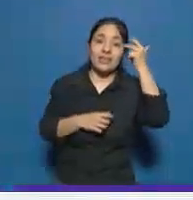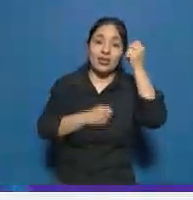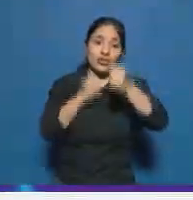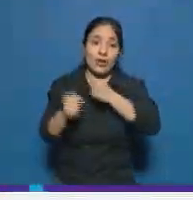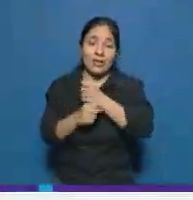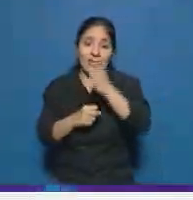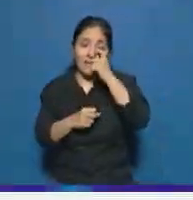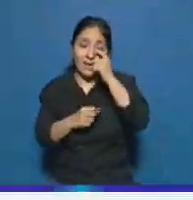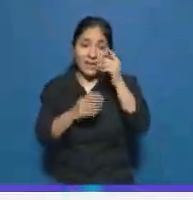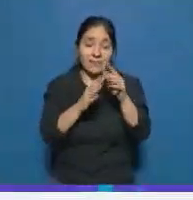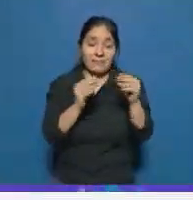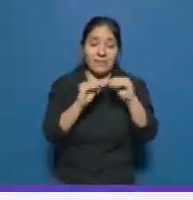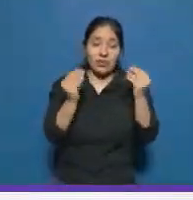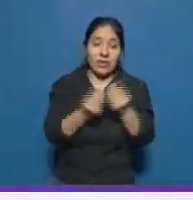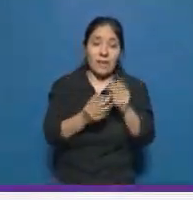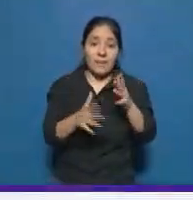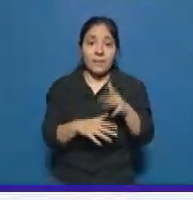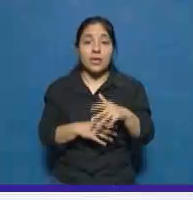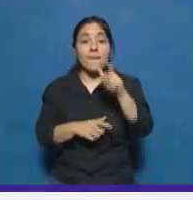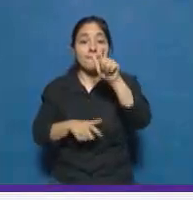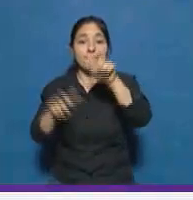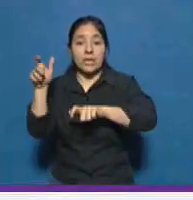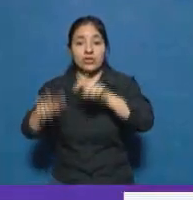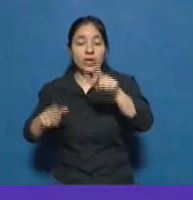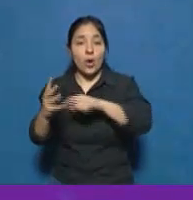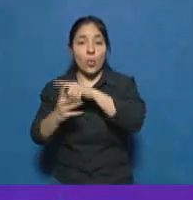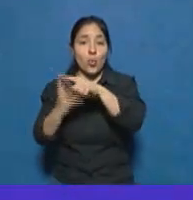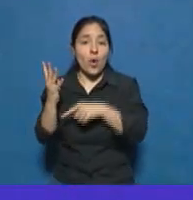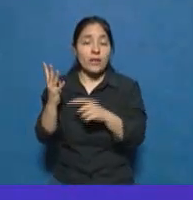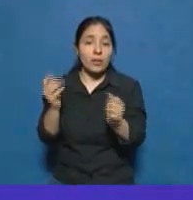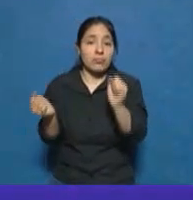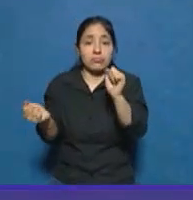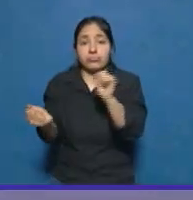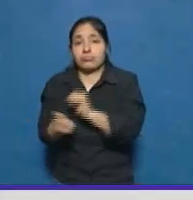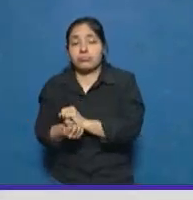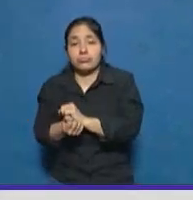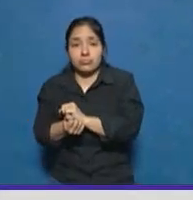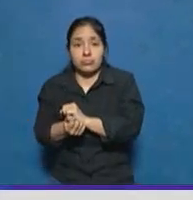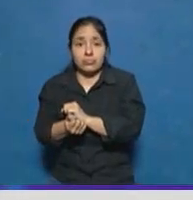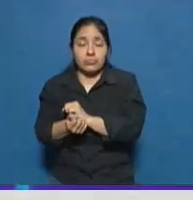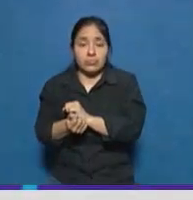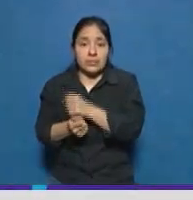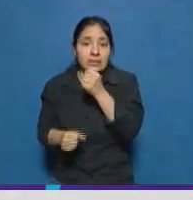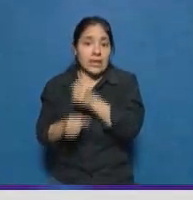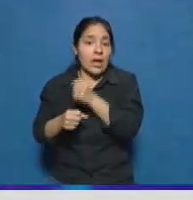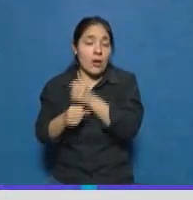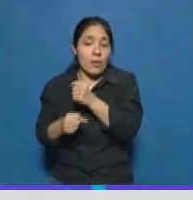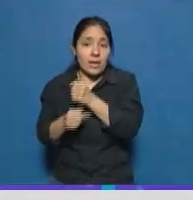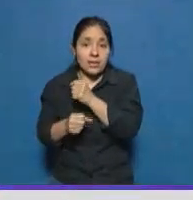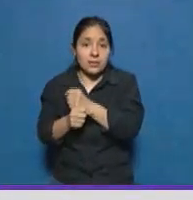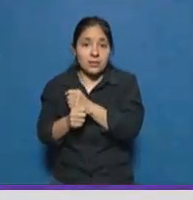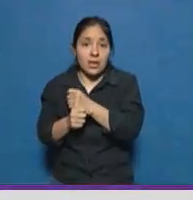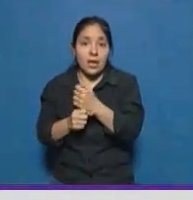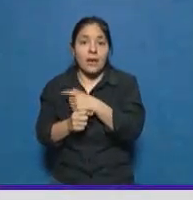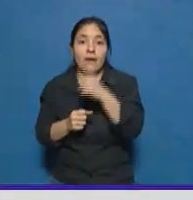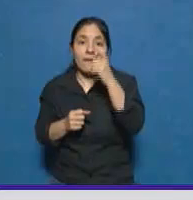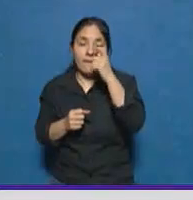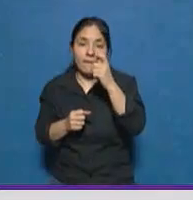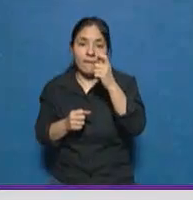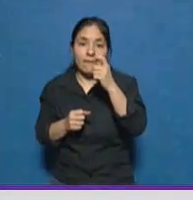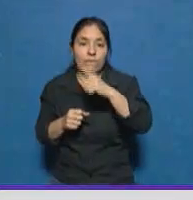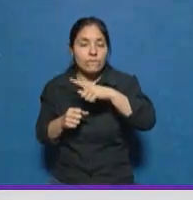y redujeron a 4 personas que teníamos nosotros en el lugar, que trabajan acá y 24 horas, o sea,